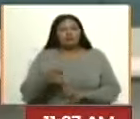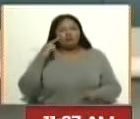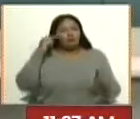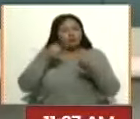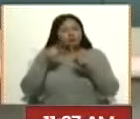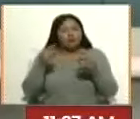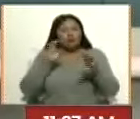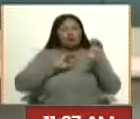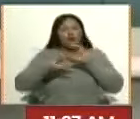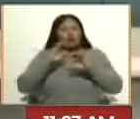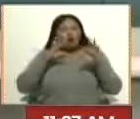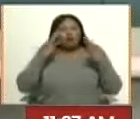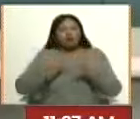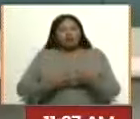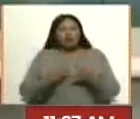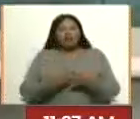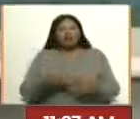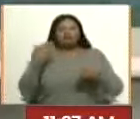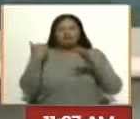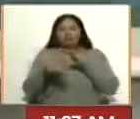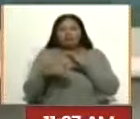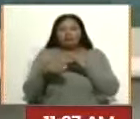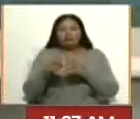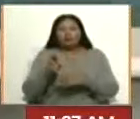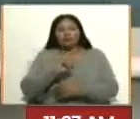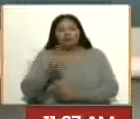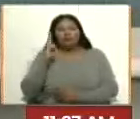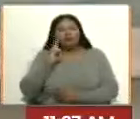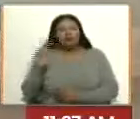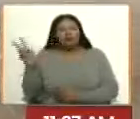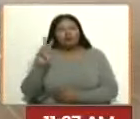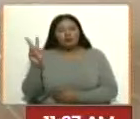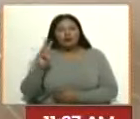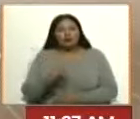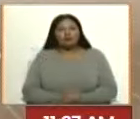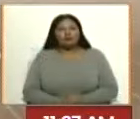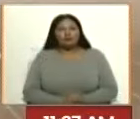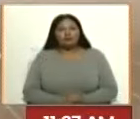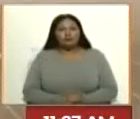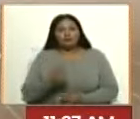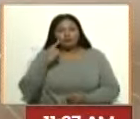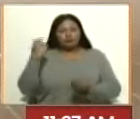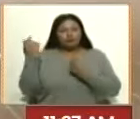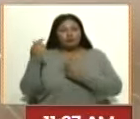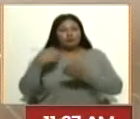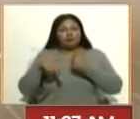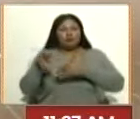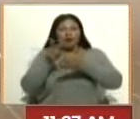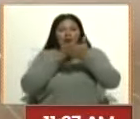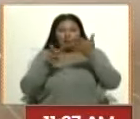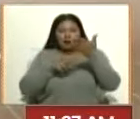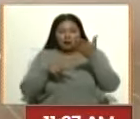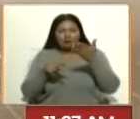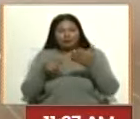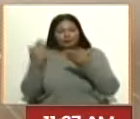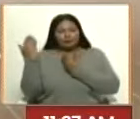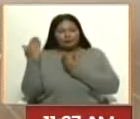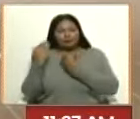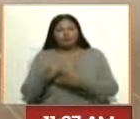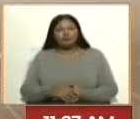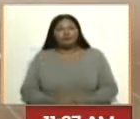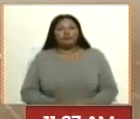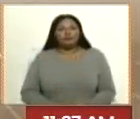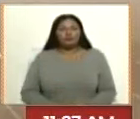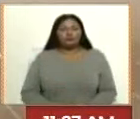una comunicación oficial que ha emitido la República Bolivariana de Venezuela e inmediatamente vamos a presentarle este comunicado